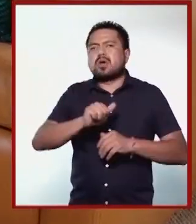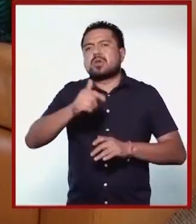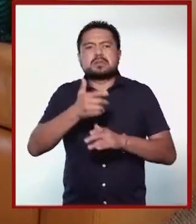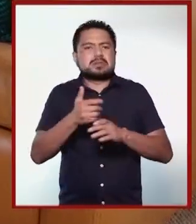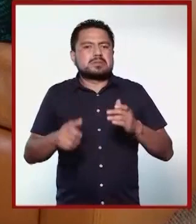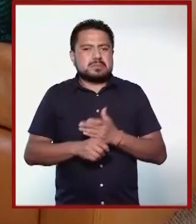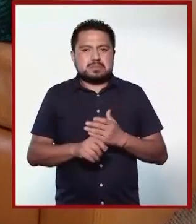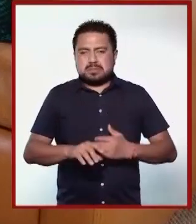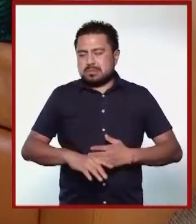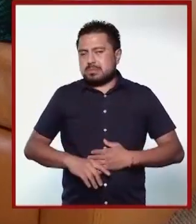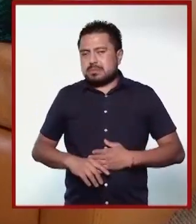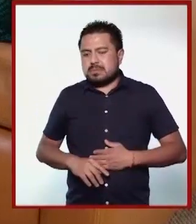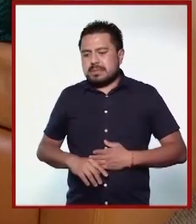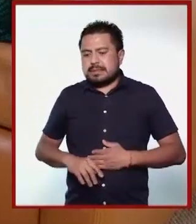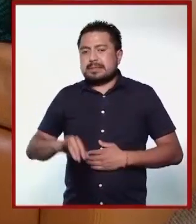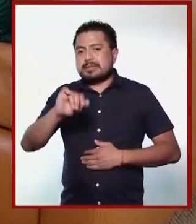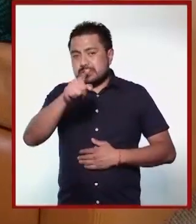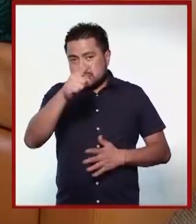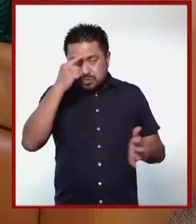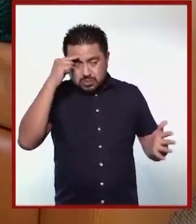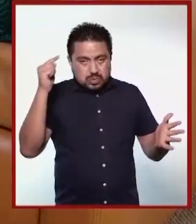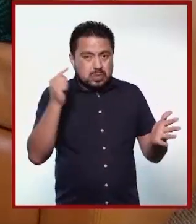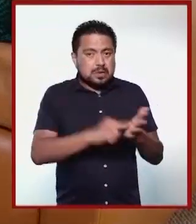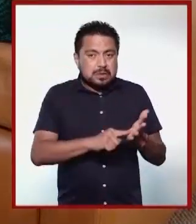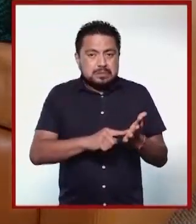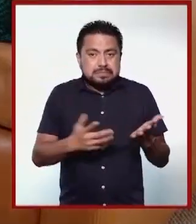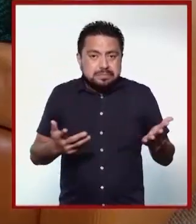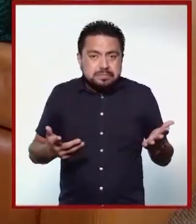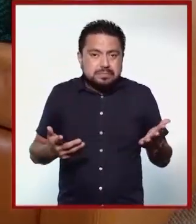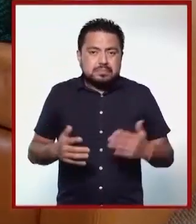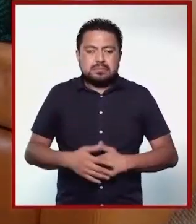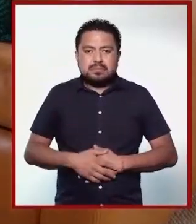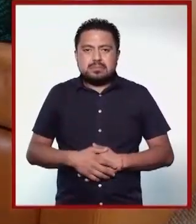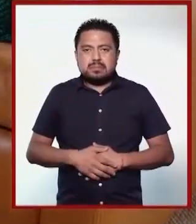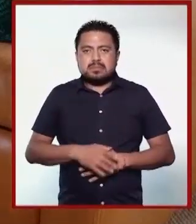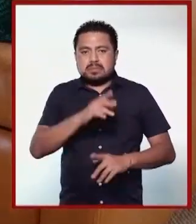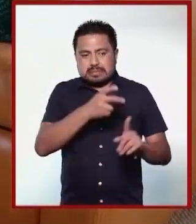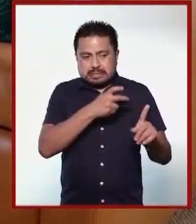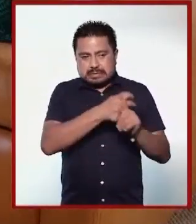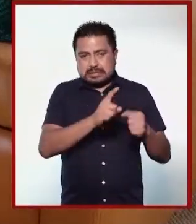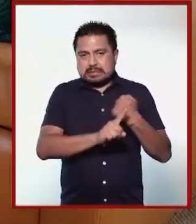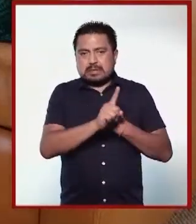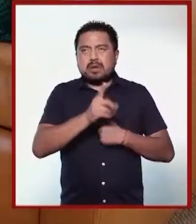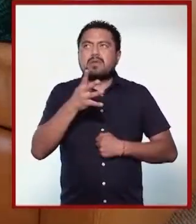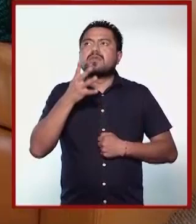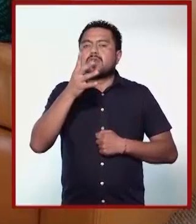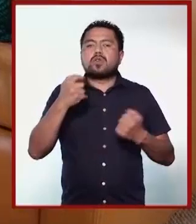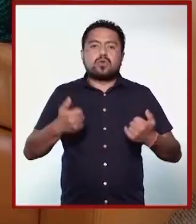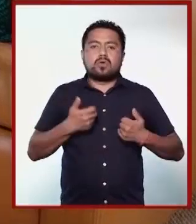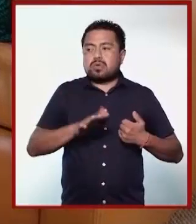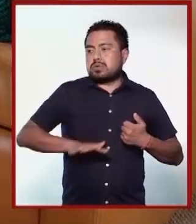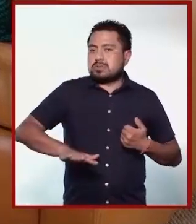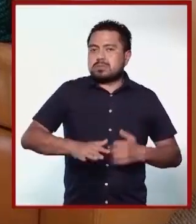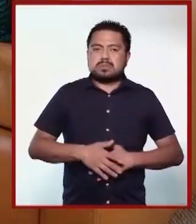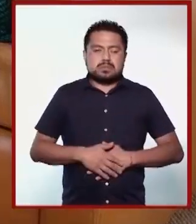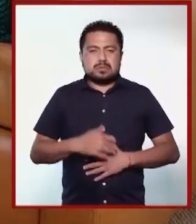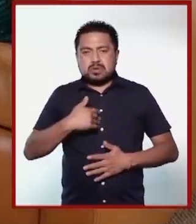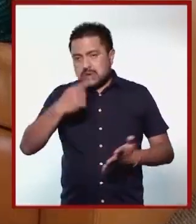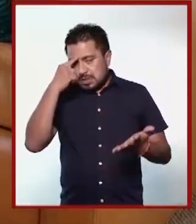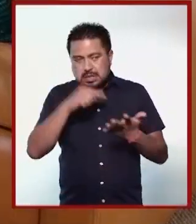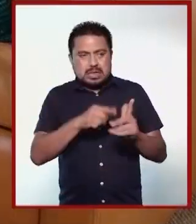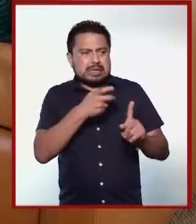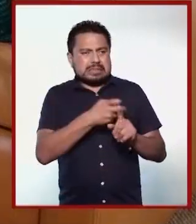¿no? Sí. ¿Tú crees que esto afecta el futuro de los jóvenes? Yo creo que esto